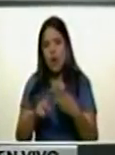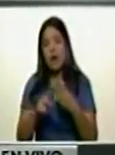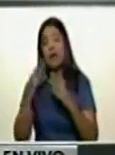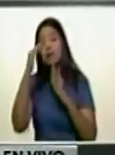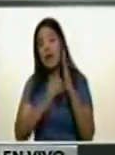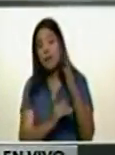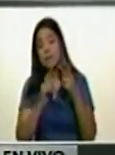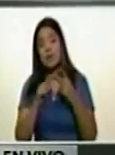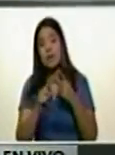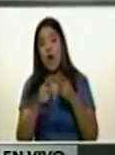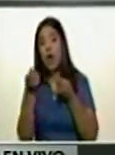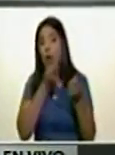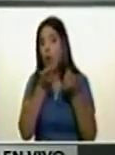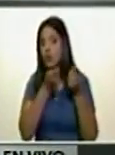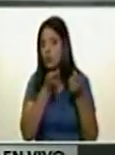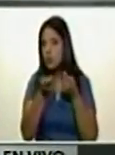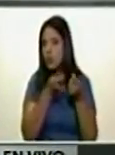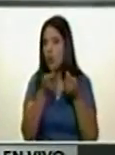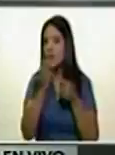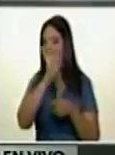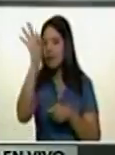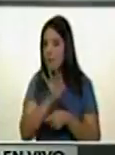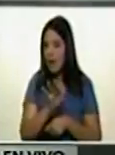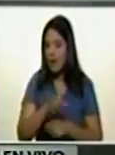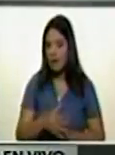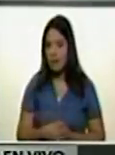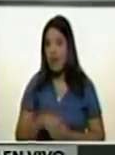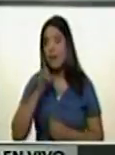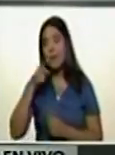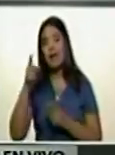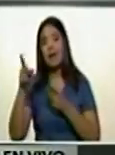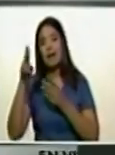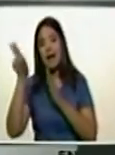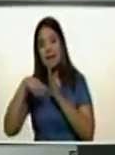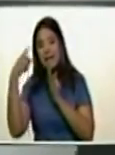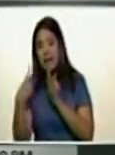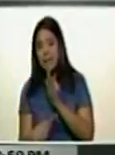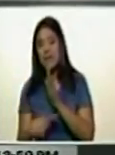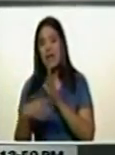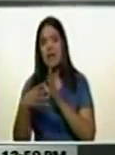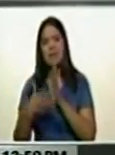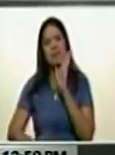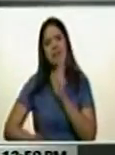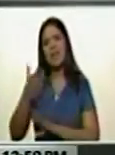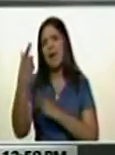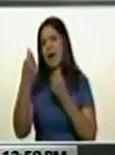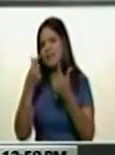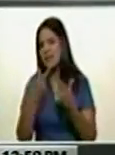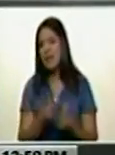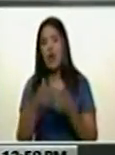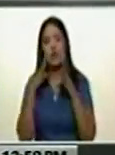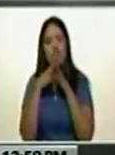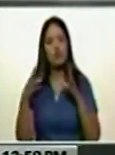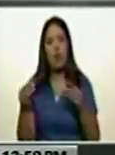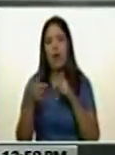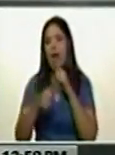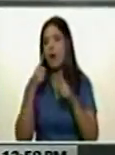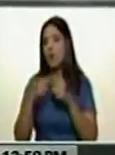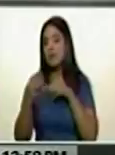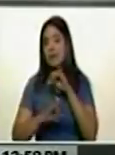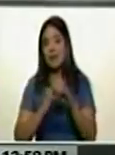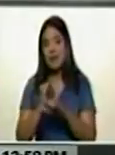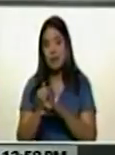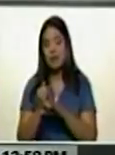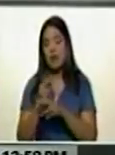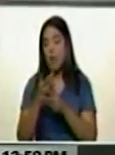eliminen los controles a las tasas de interés, que se elimine el control de cambios y se lleven el dinero de Venezuela, las reservas internacionales,